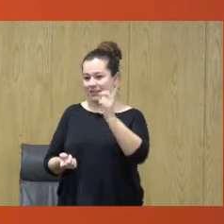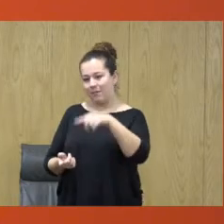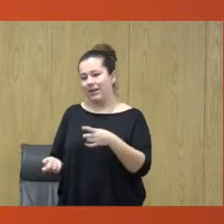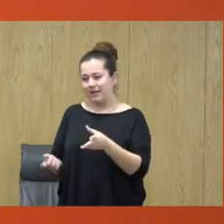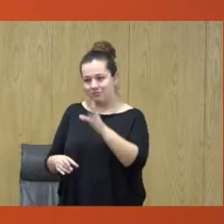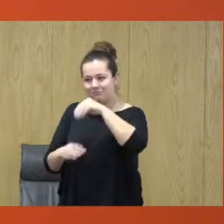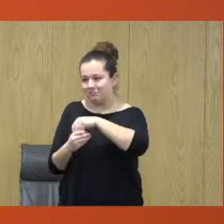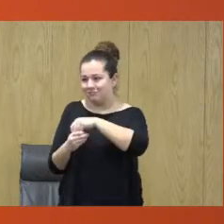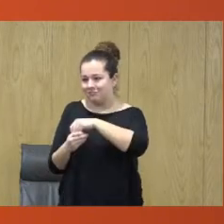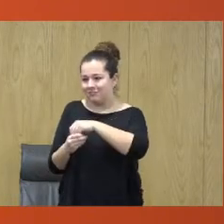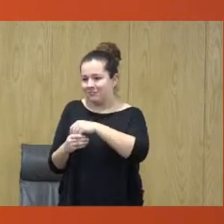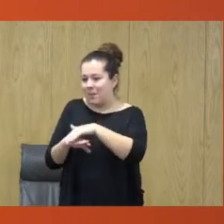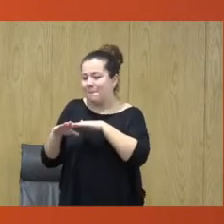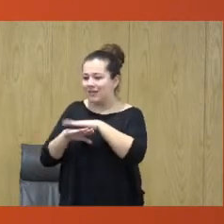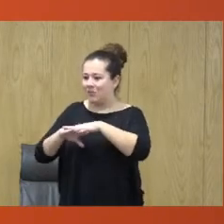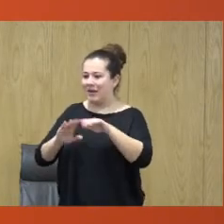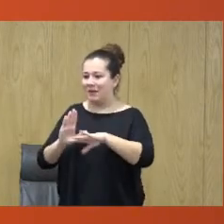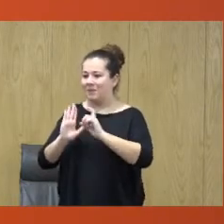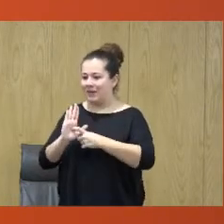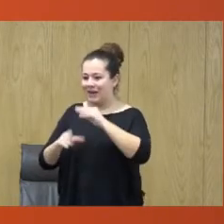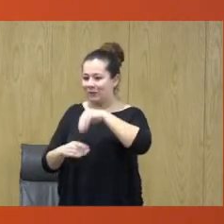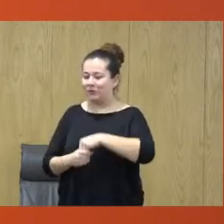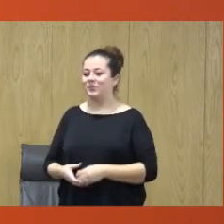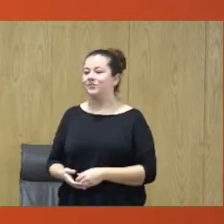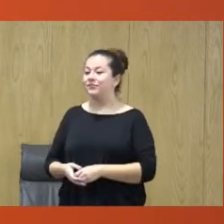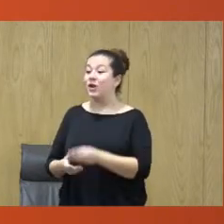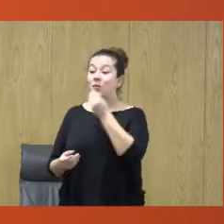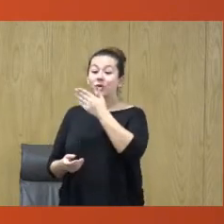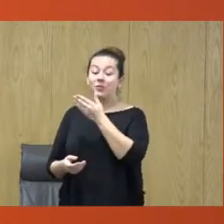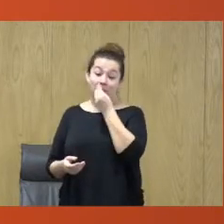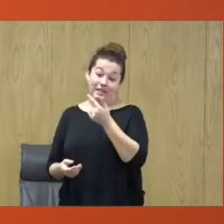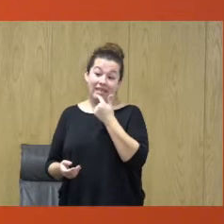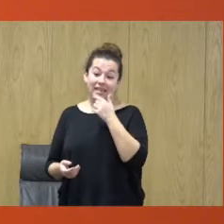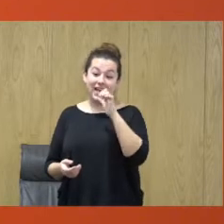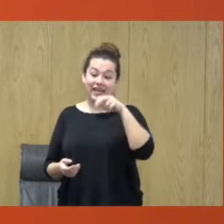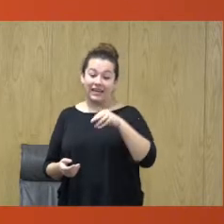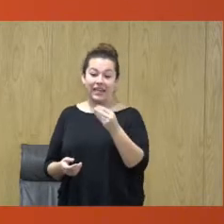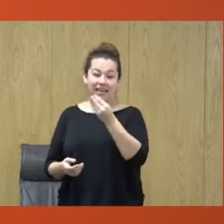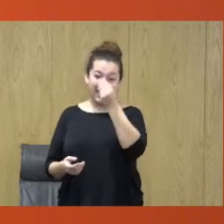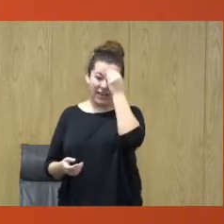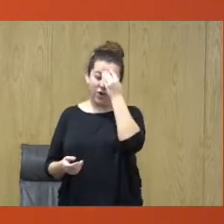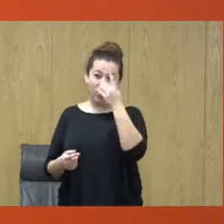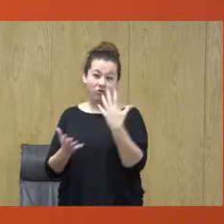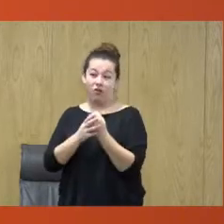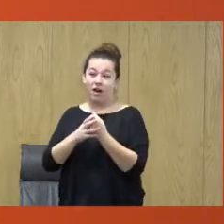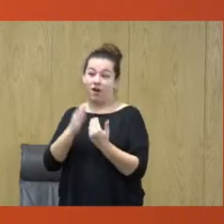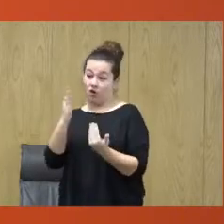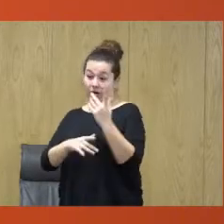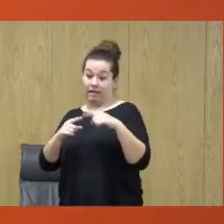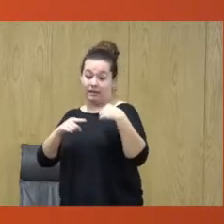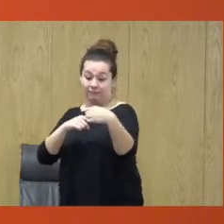esencial de plena inclusión. Pues como bien decía Enrique, y creo que a lo largo de esta jornada